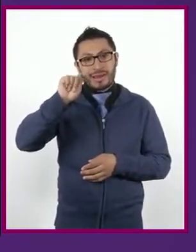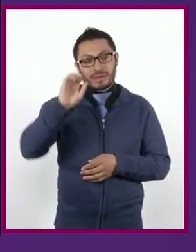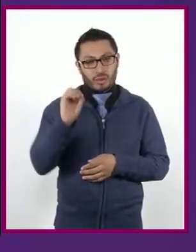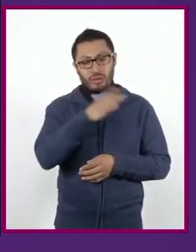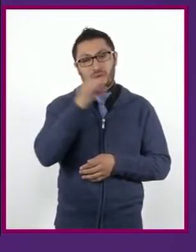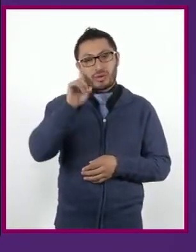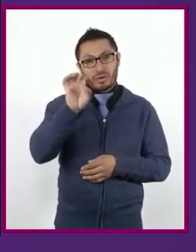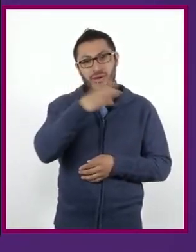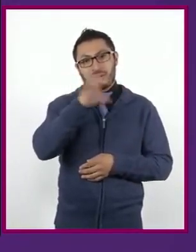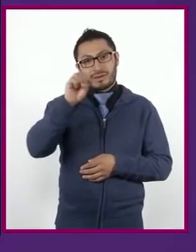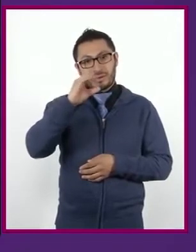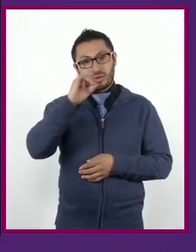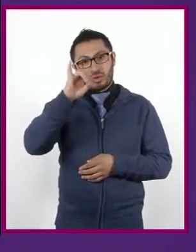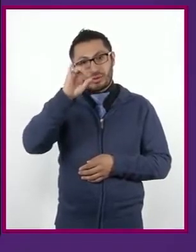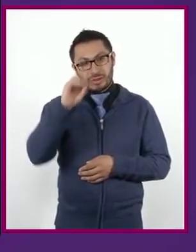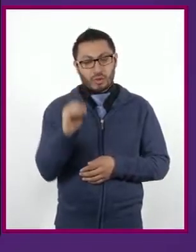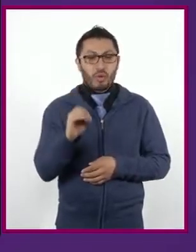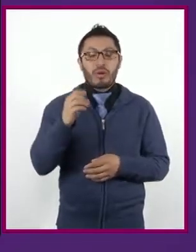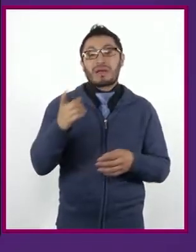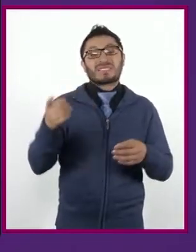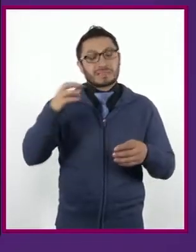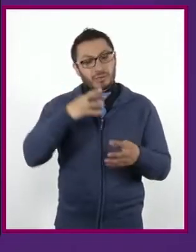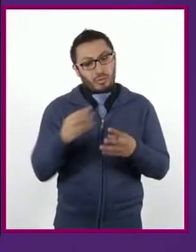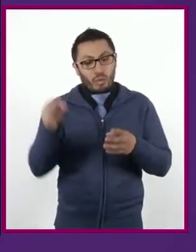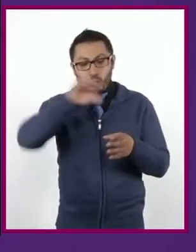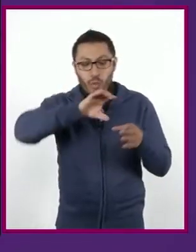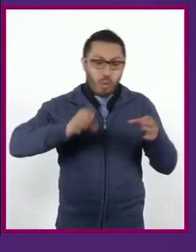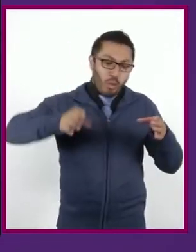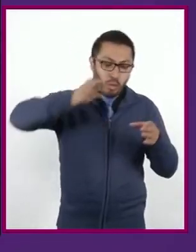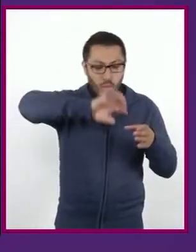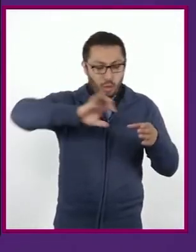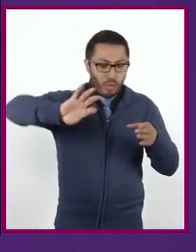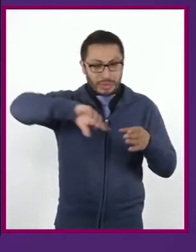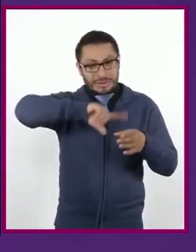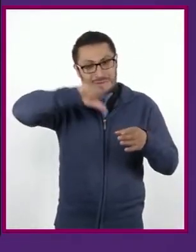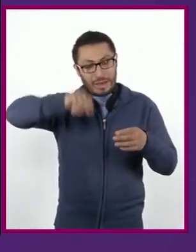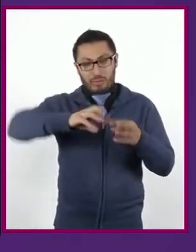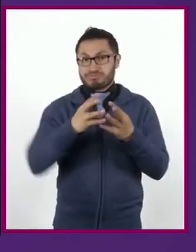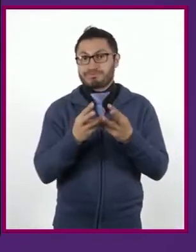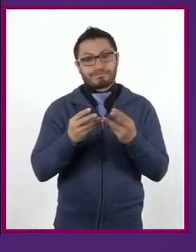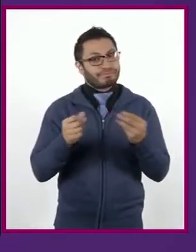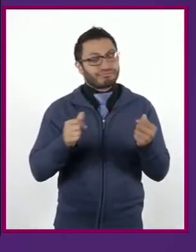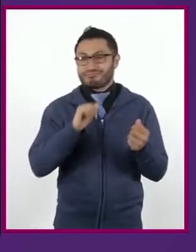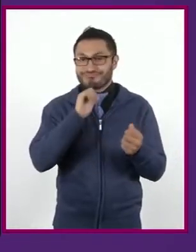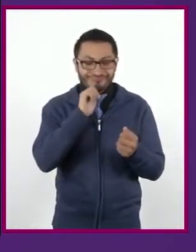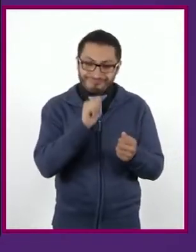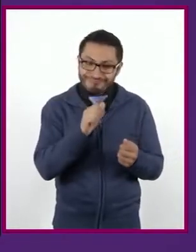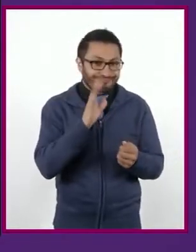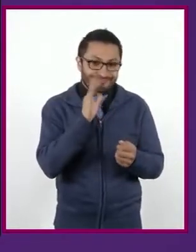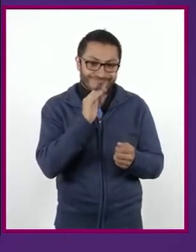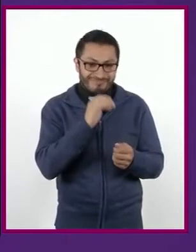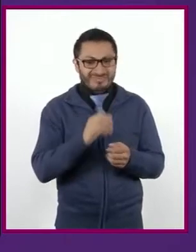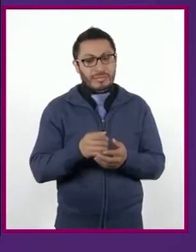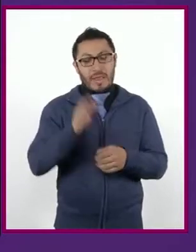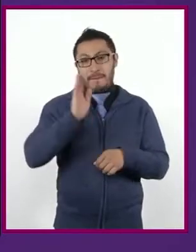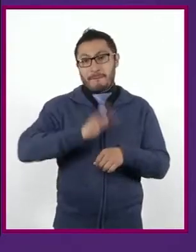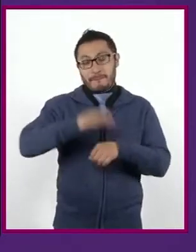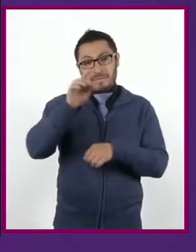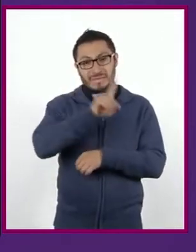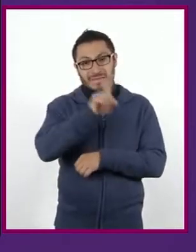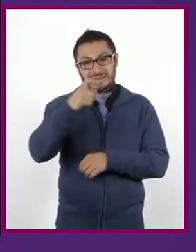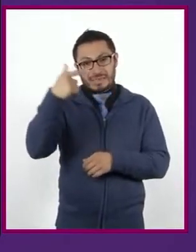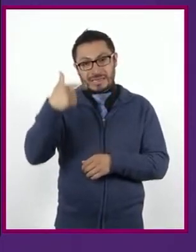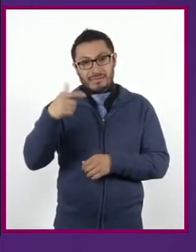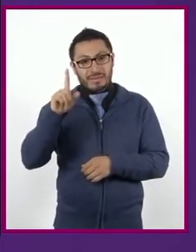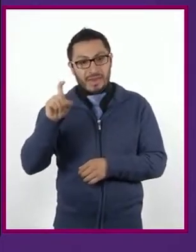momento en que ya no se pueda disolver. La máxima cantidad de un soluto que se puede disolver en 100 gramos de agua se conoce